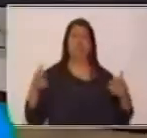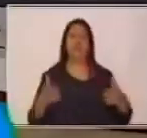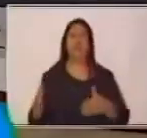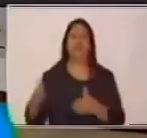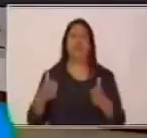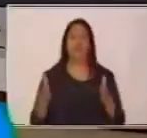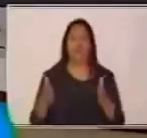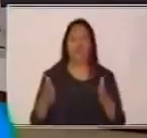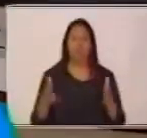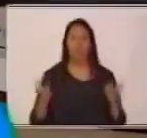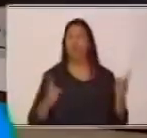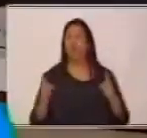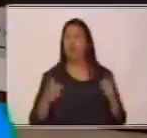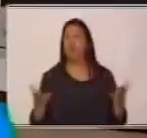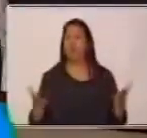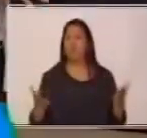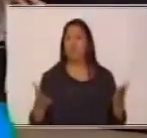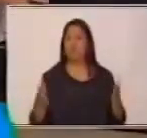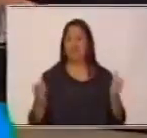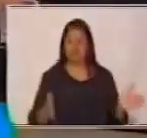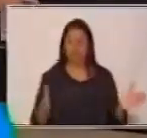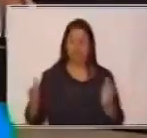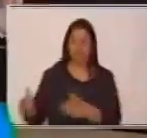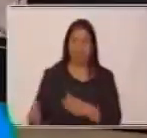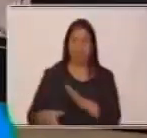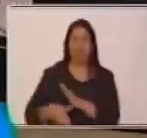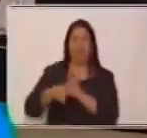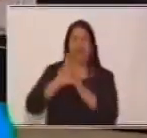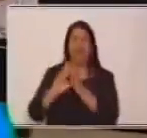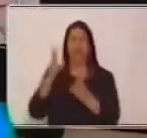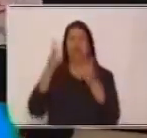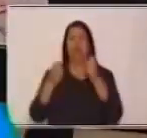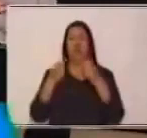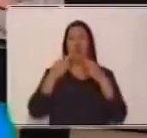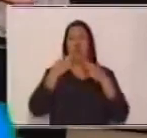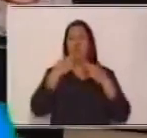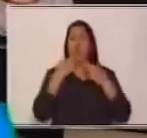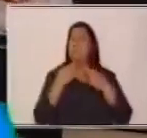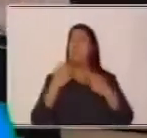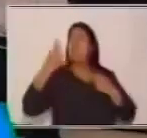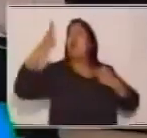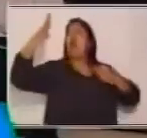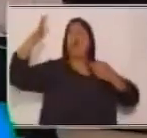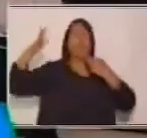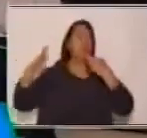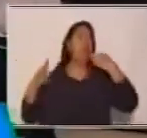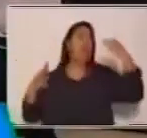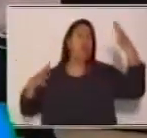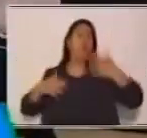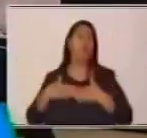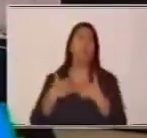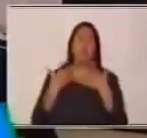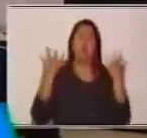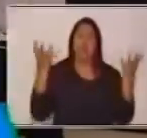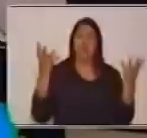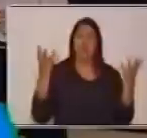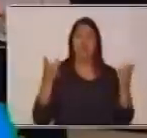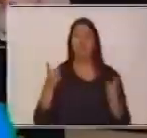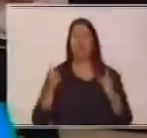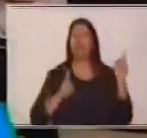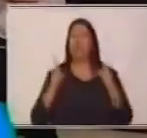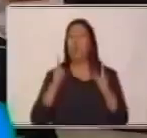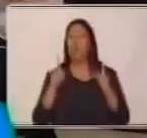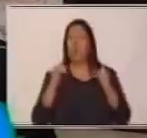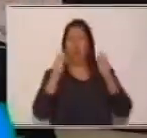regresemos nuevamente al poema y tratemos de identificar si hay alguna imagen, alguna metáfora o alguna